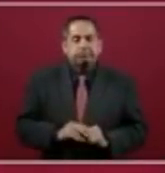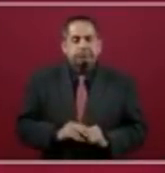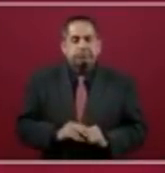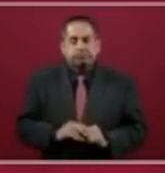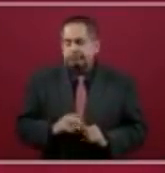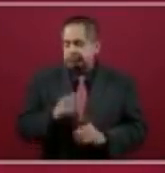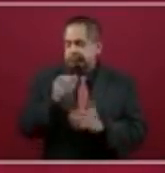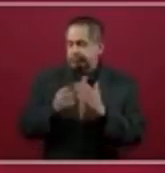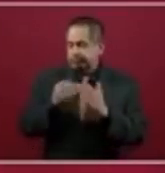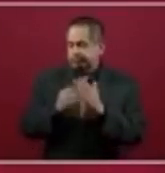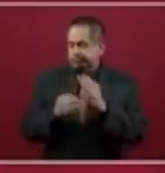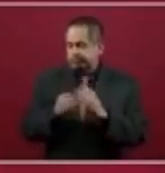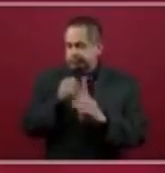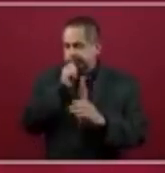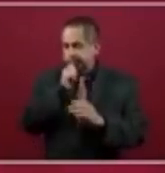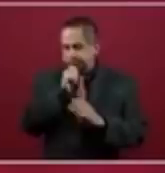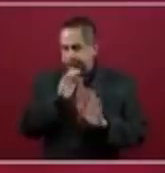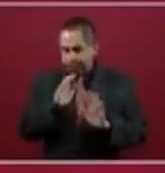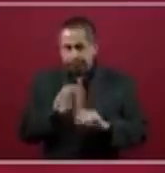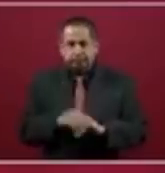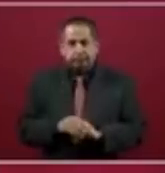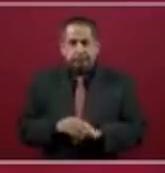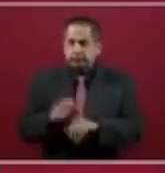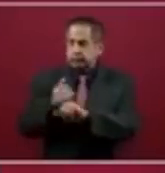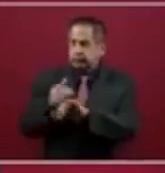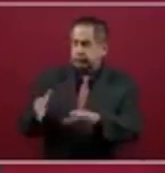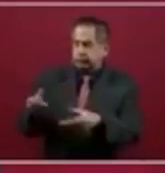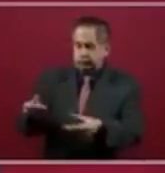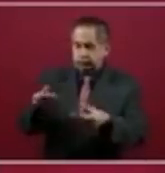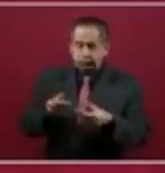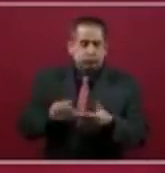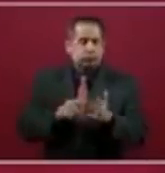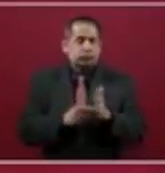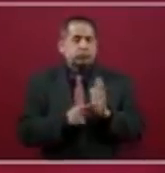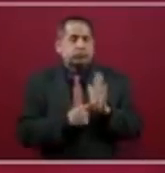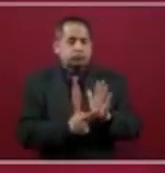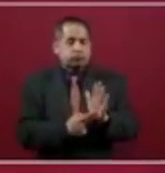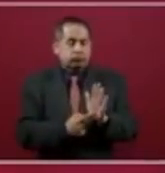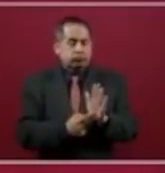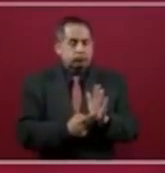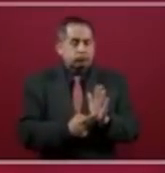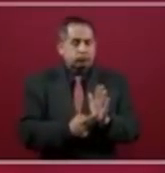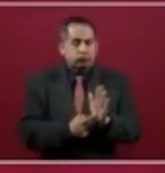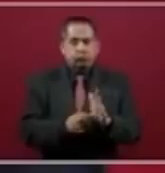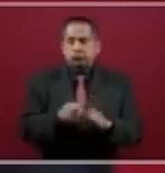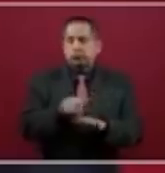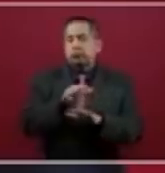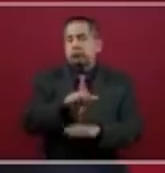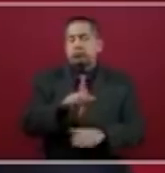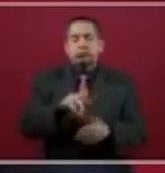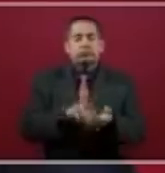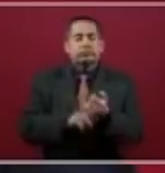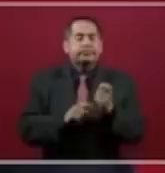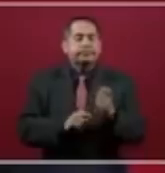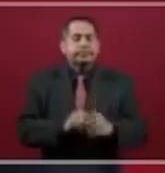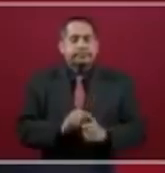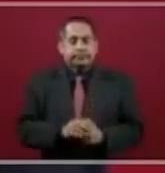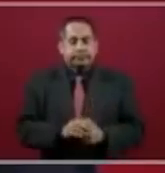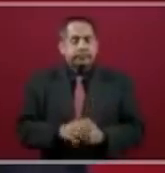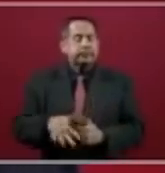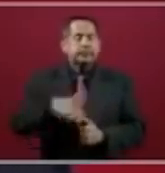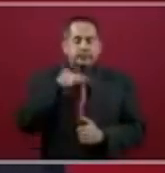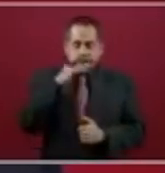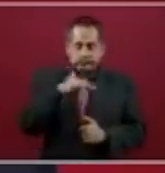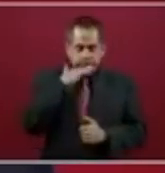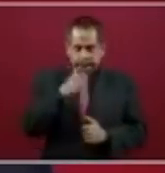Tenemos pendiente el informe que vamos a presentar sobre la